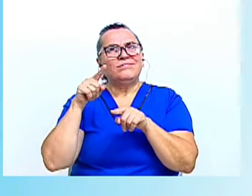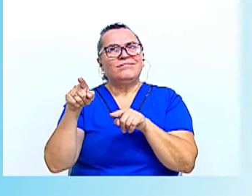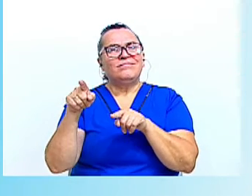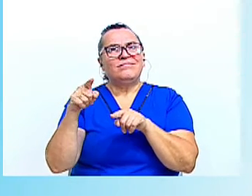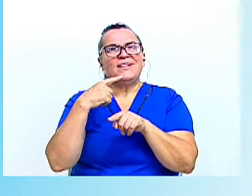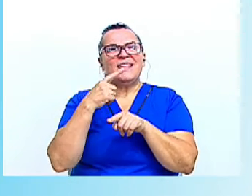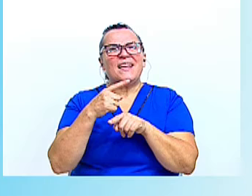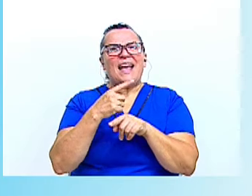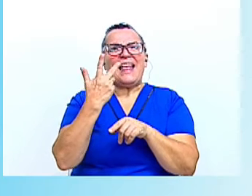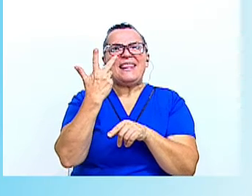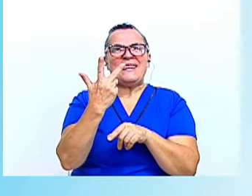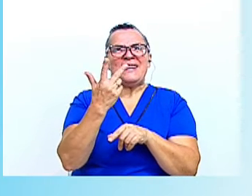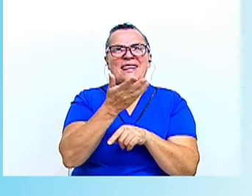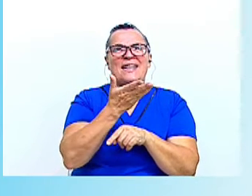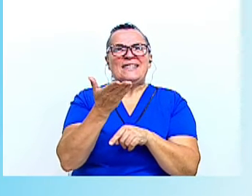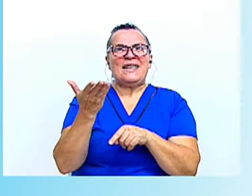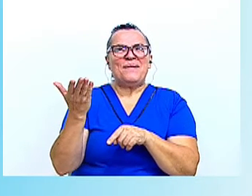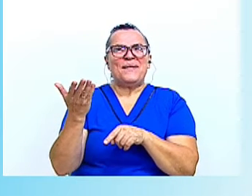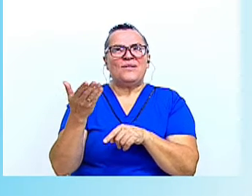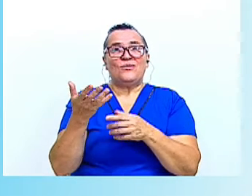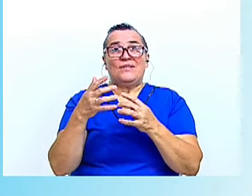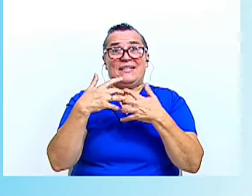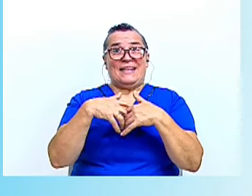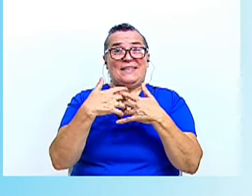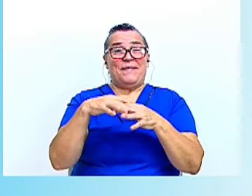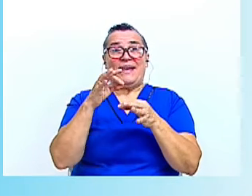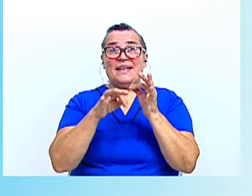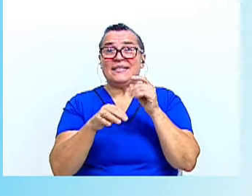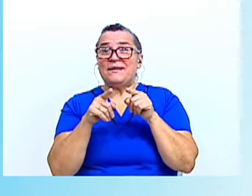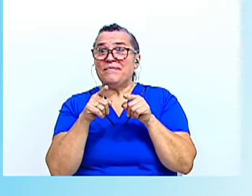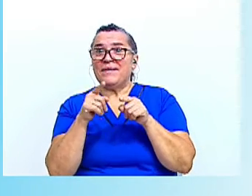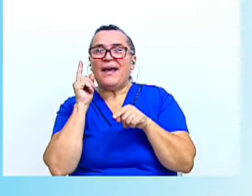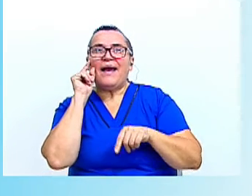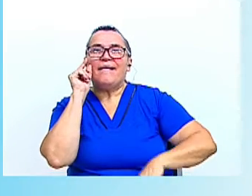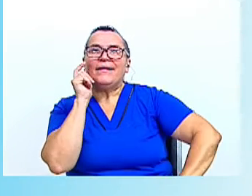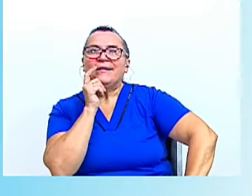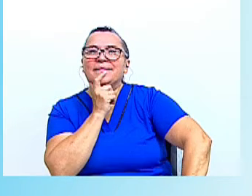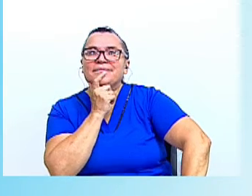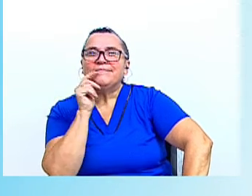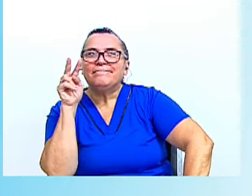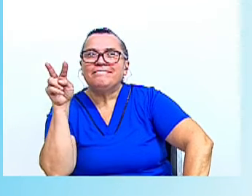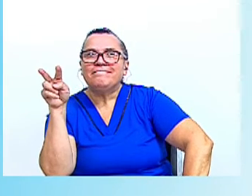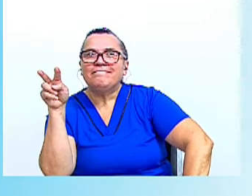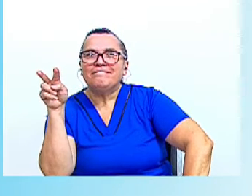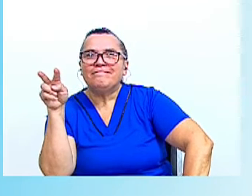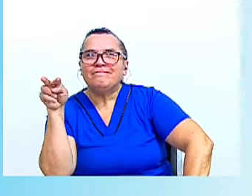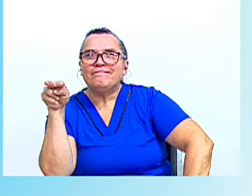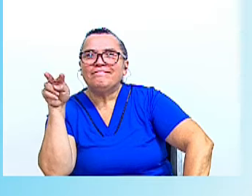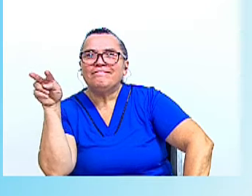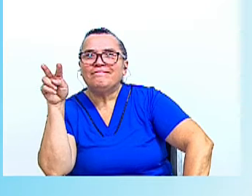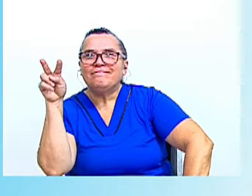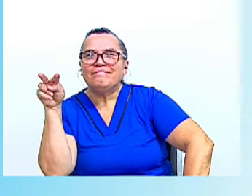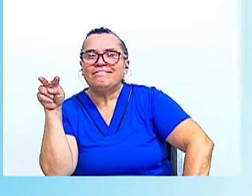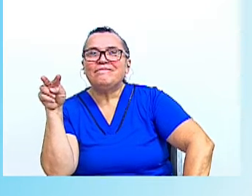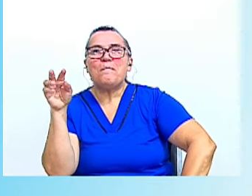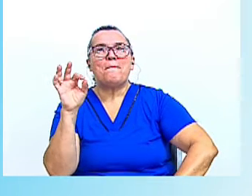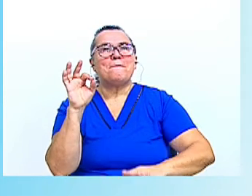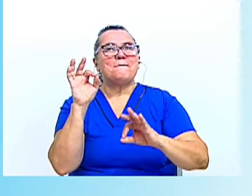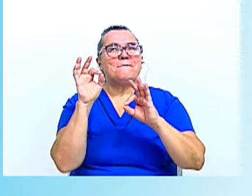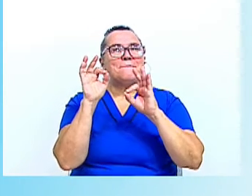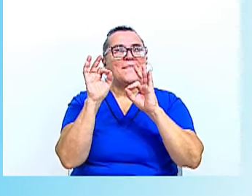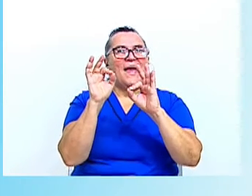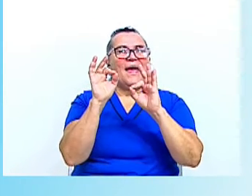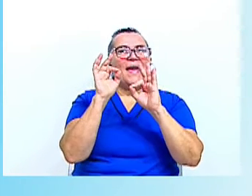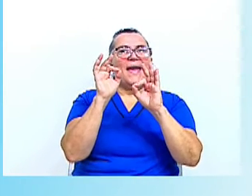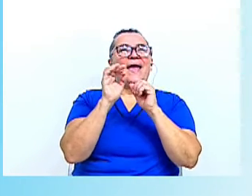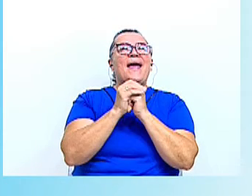respuesta los 3 elementos de esta máquina simple. A ver, ¿lo tienen? Muy bien, vamos a ver